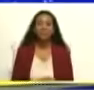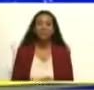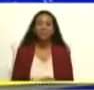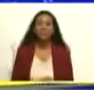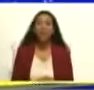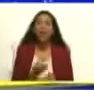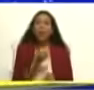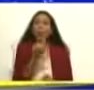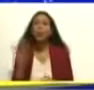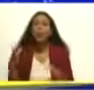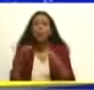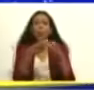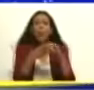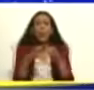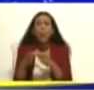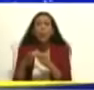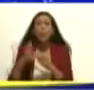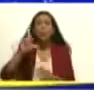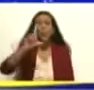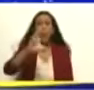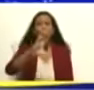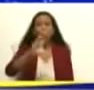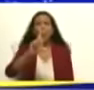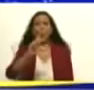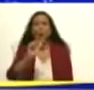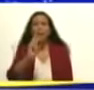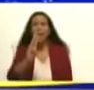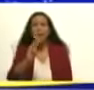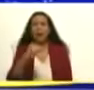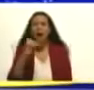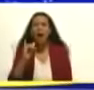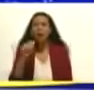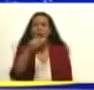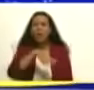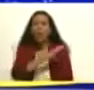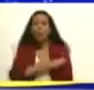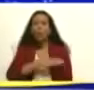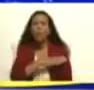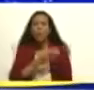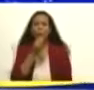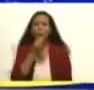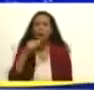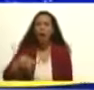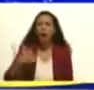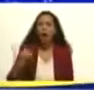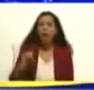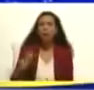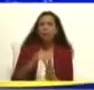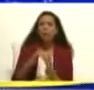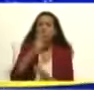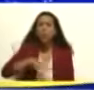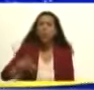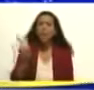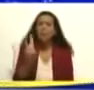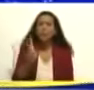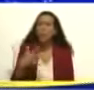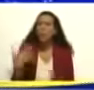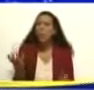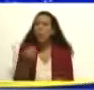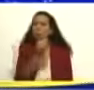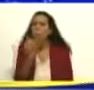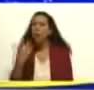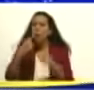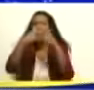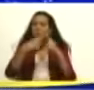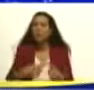¿Cuántos clap conversadito? ¿Cuántos comités locales de abastecimiento y producción hay en el país?